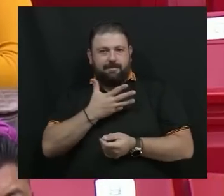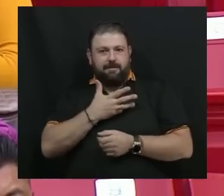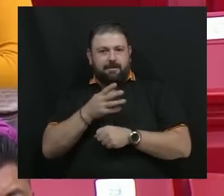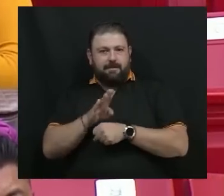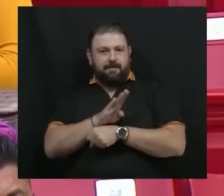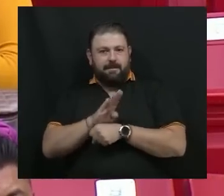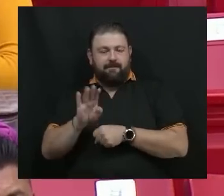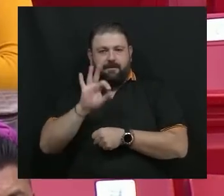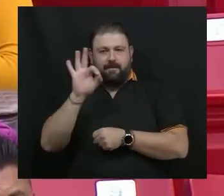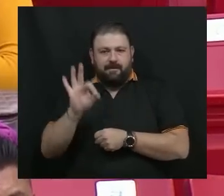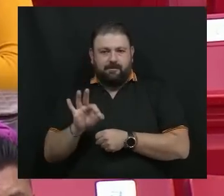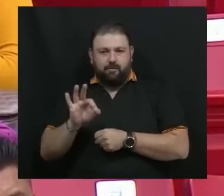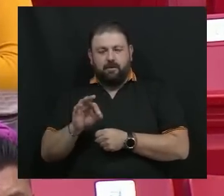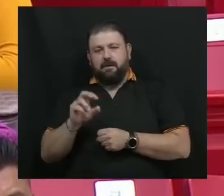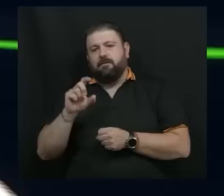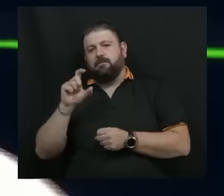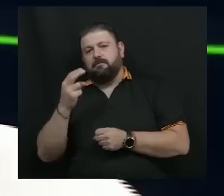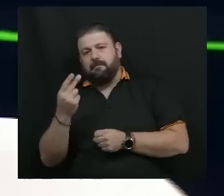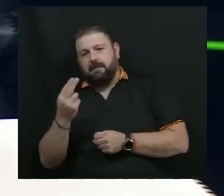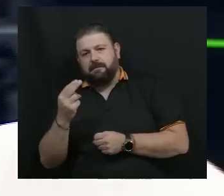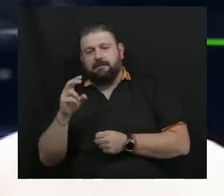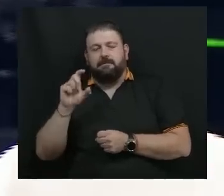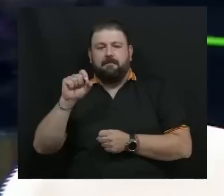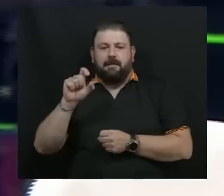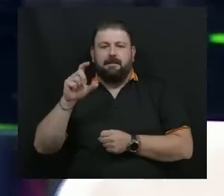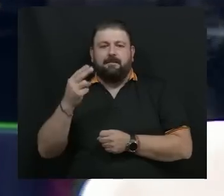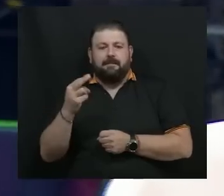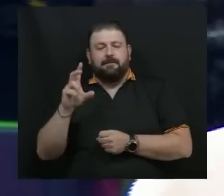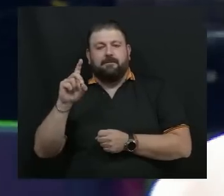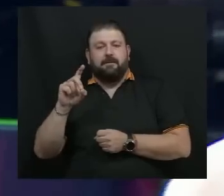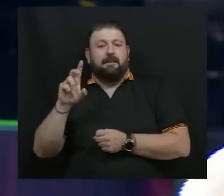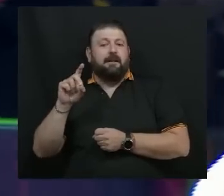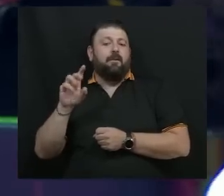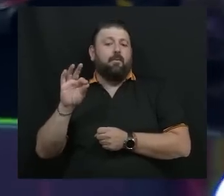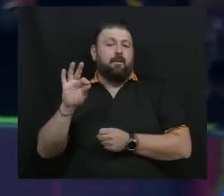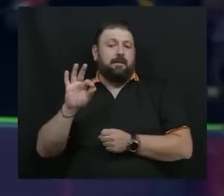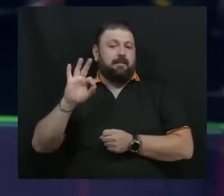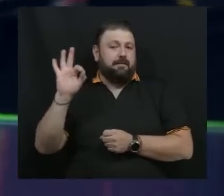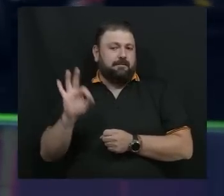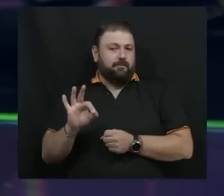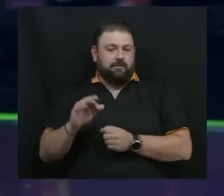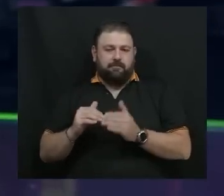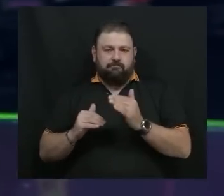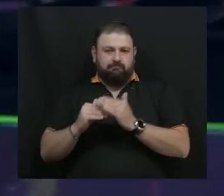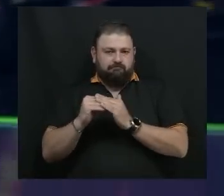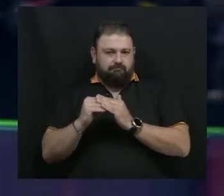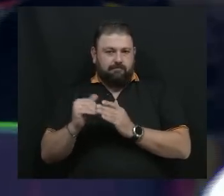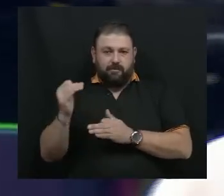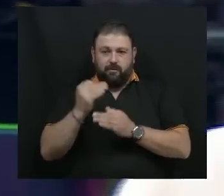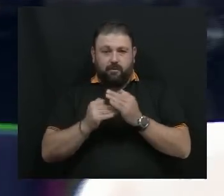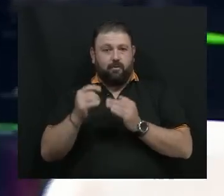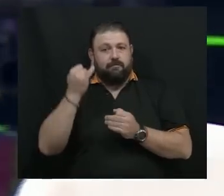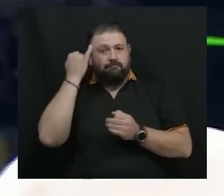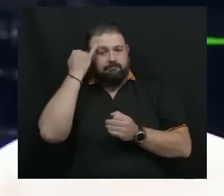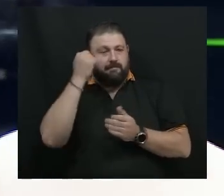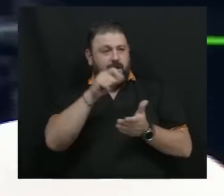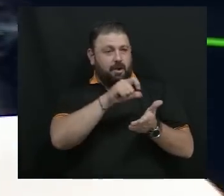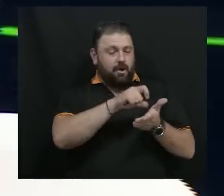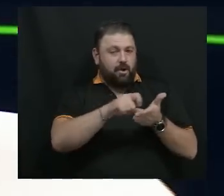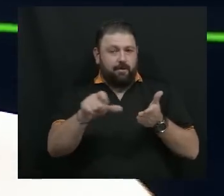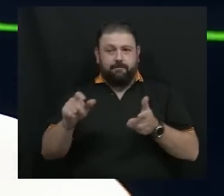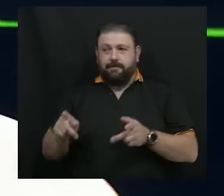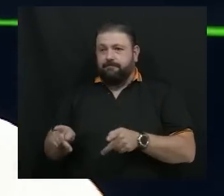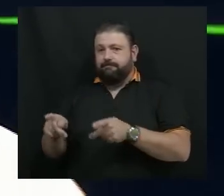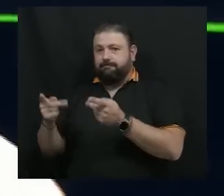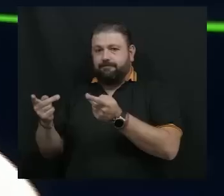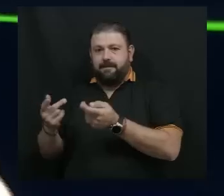te estás ganando por cada producto en promedio de 8 a 10 dólares aproximadamente. Vendes tres, estás ganándote 30